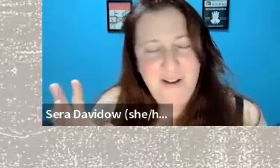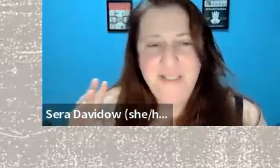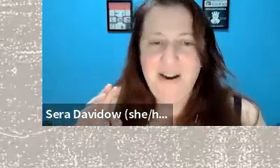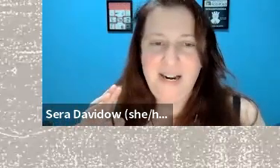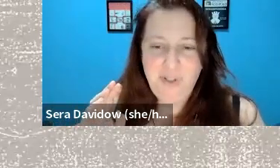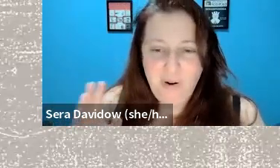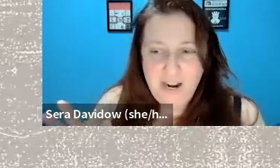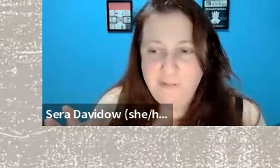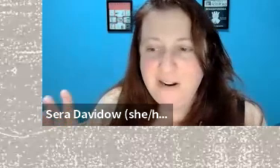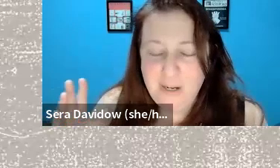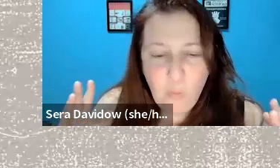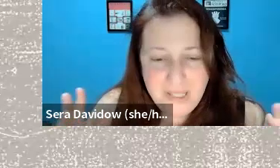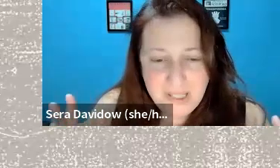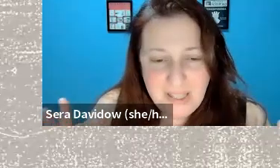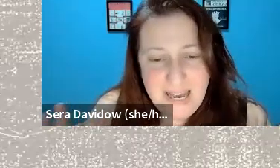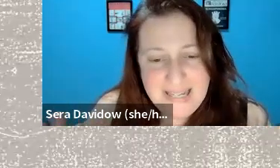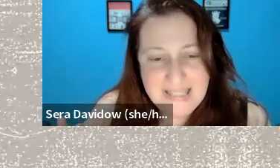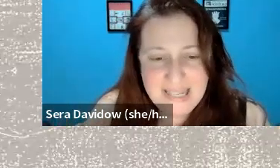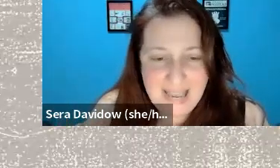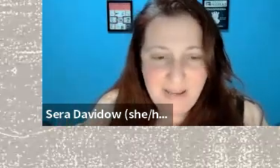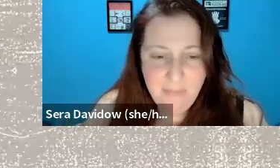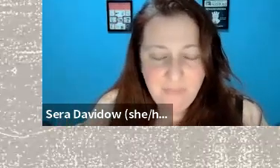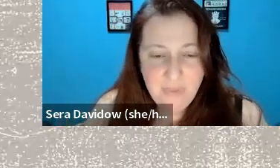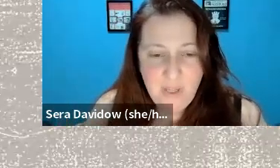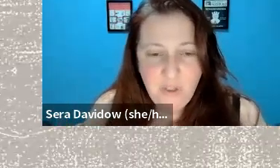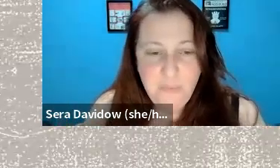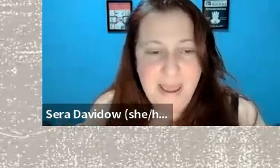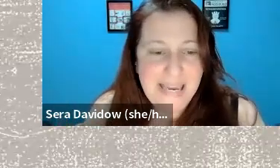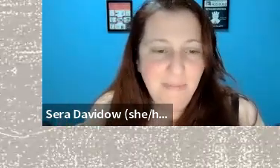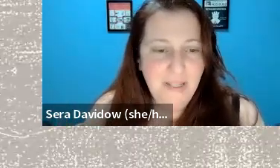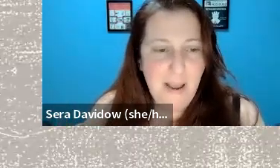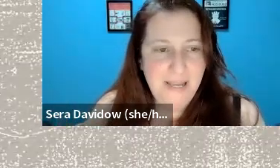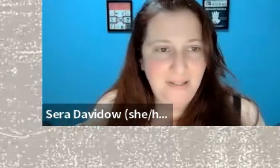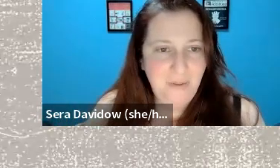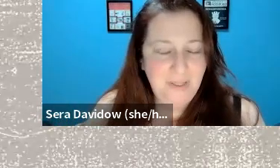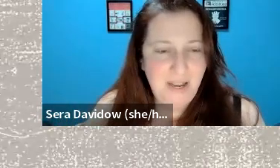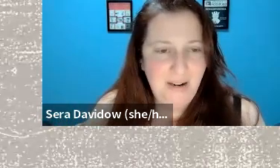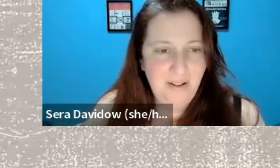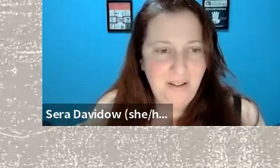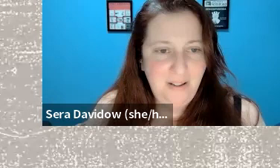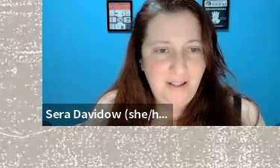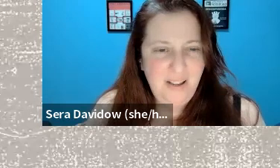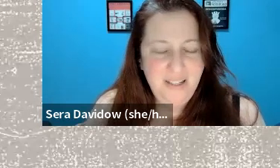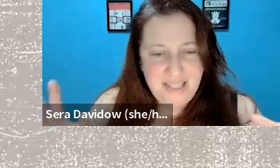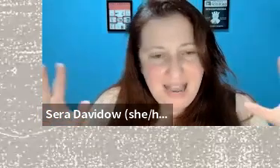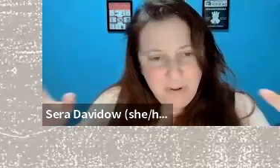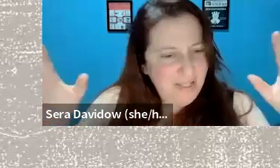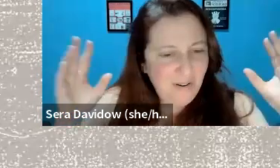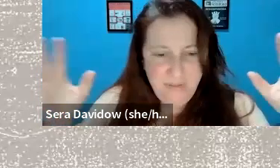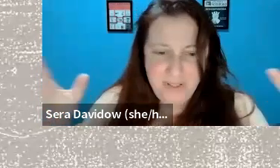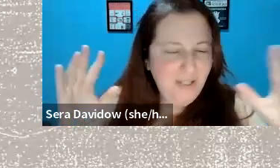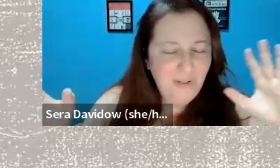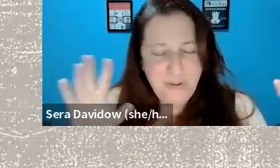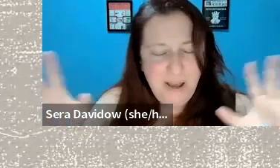a las personas que vengan por él. Quería entender su agenda. ¿Qué es lo que yo puedo decirle para que deje de